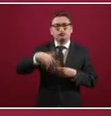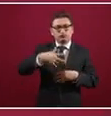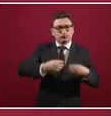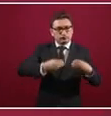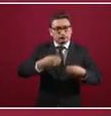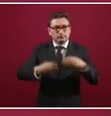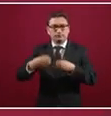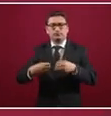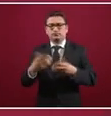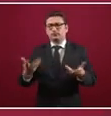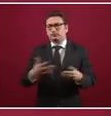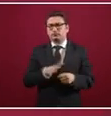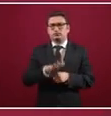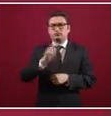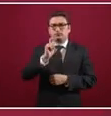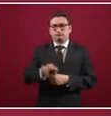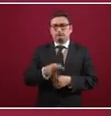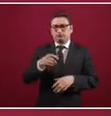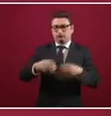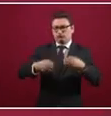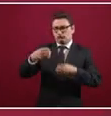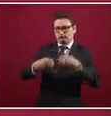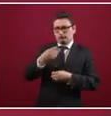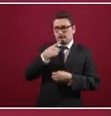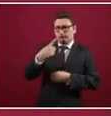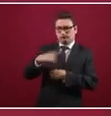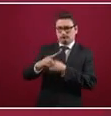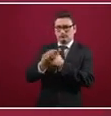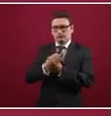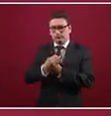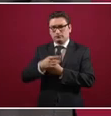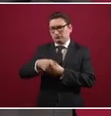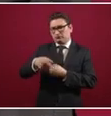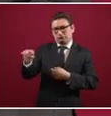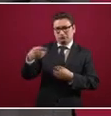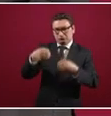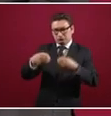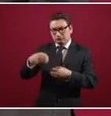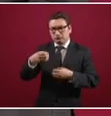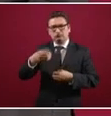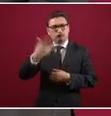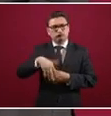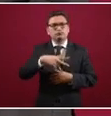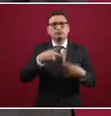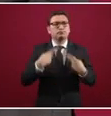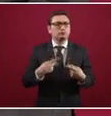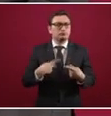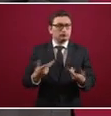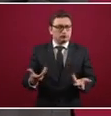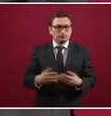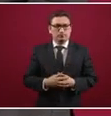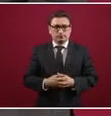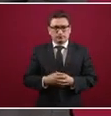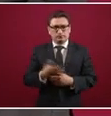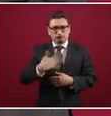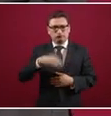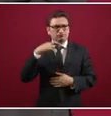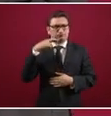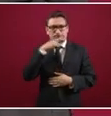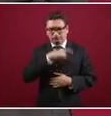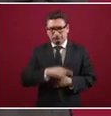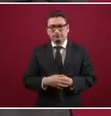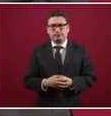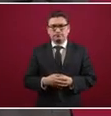de presentar amparos ante los diferentes jueces para poder encontrar a las personas de manera inmediata